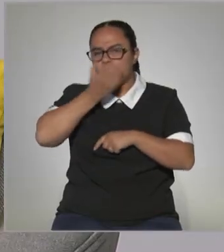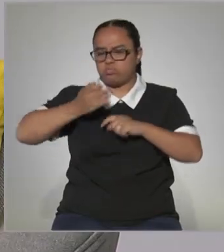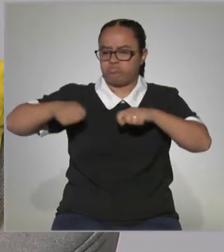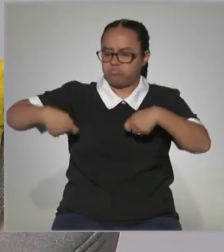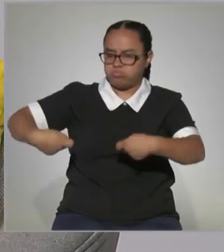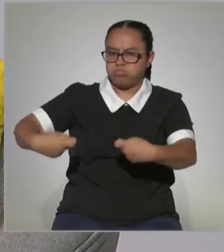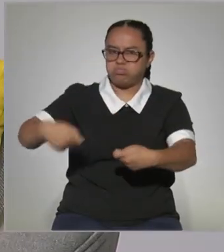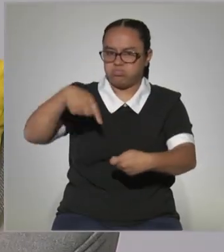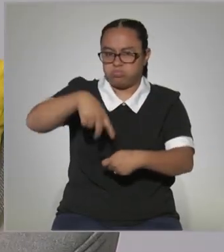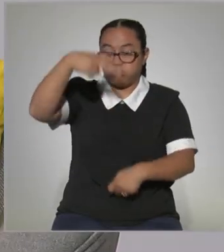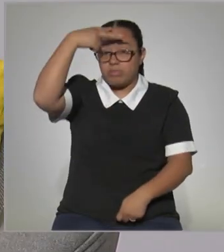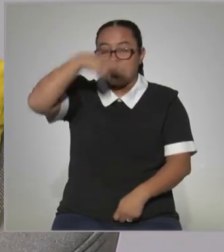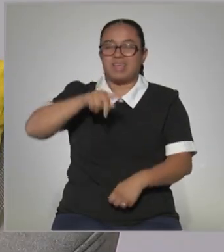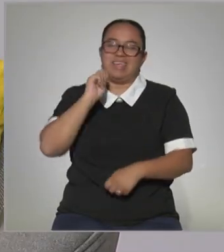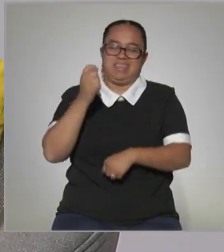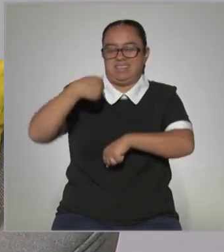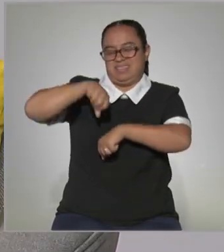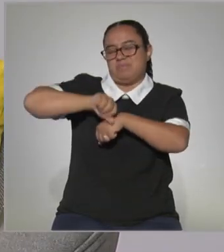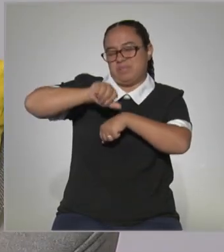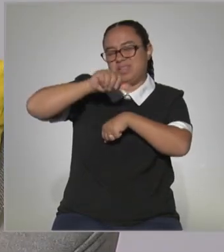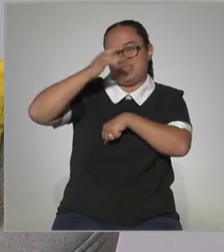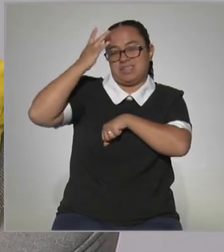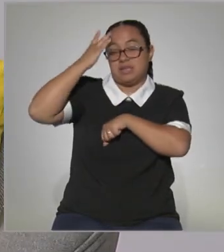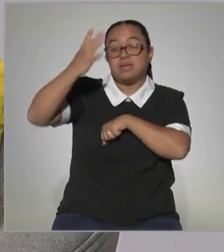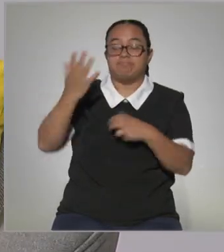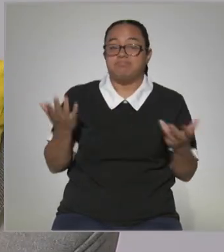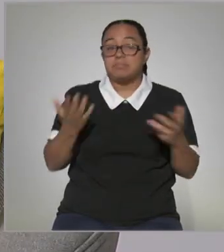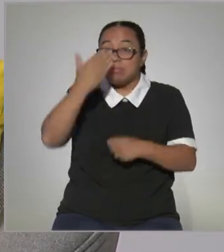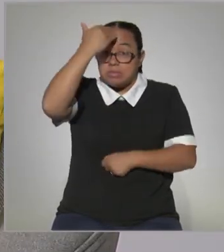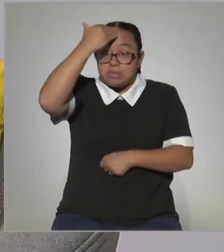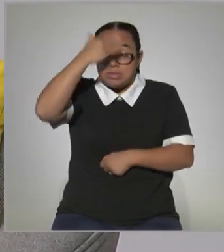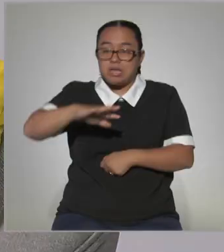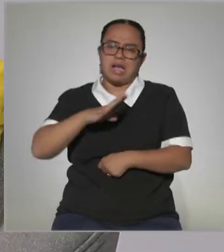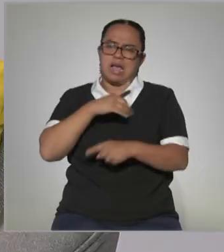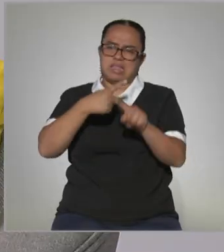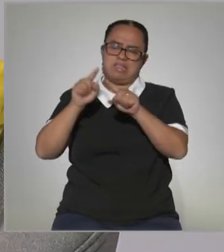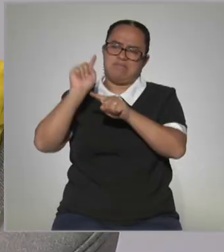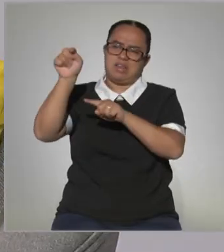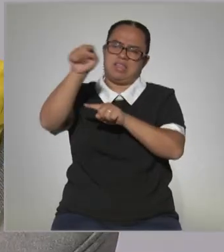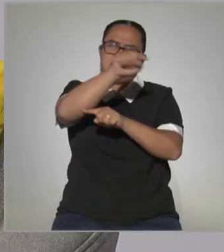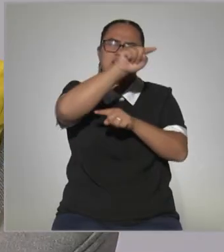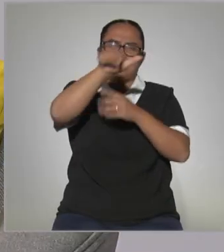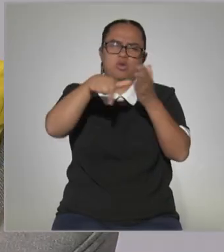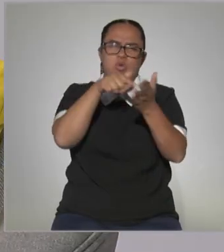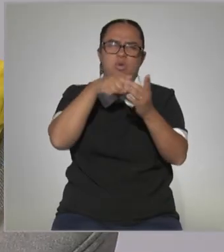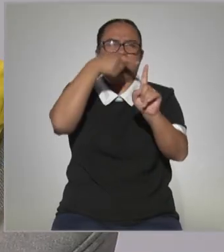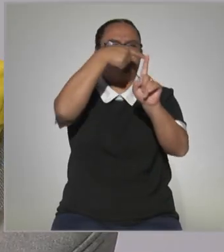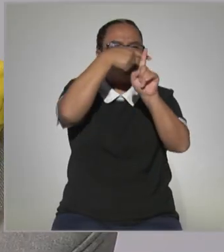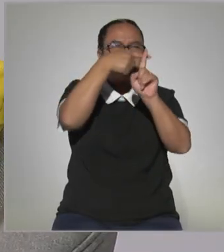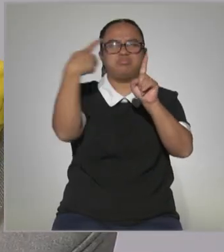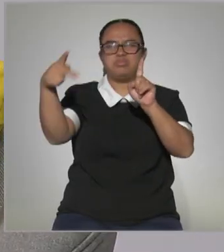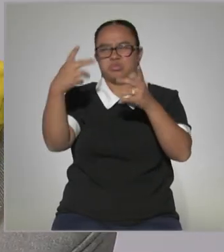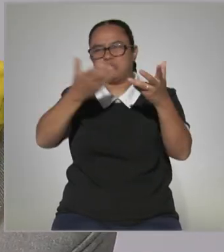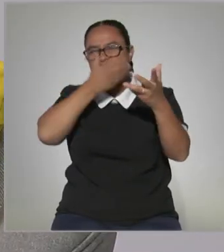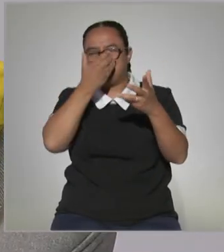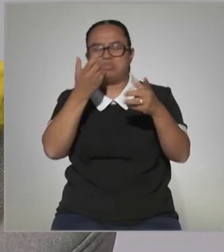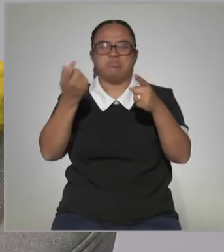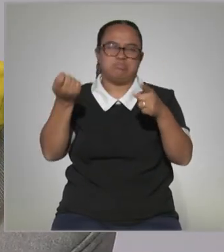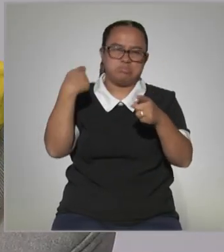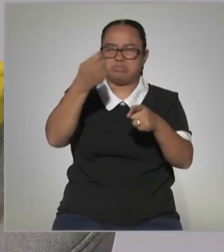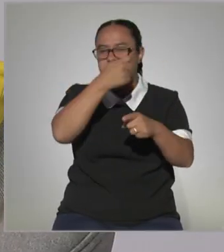México justo en esta semana, porque sabemos que hay en varios lugares procesiones, pero en todas las partes del país se